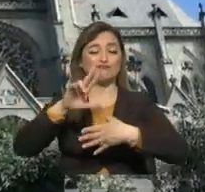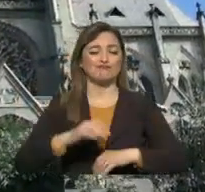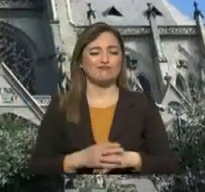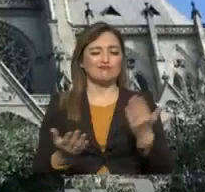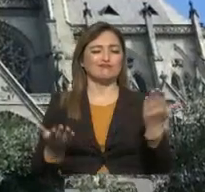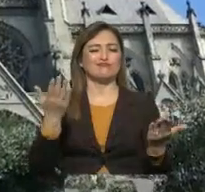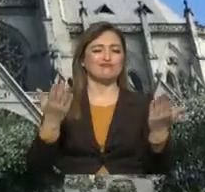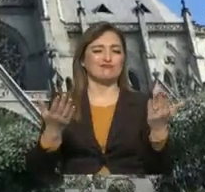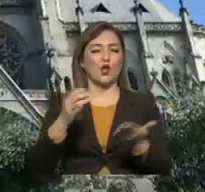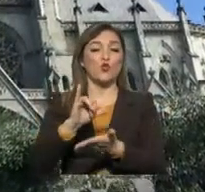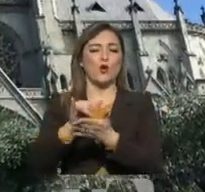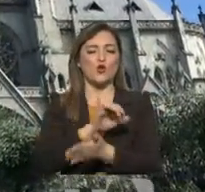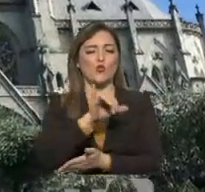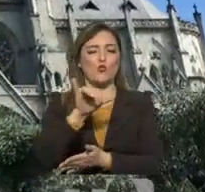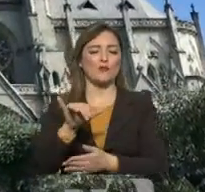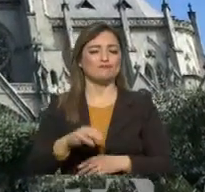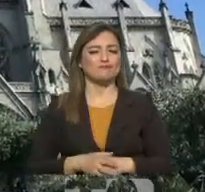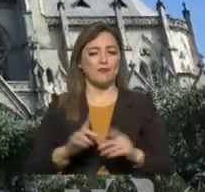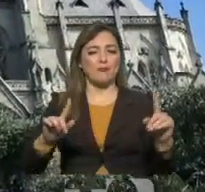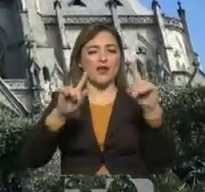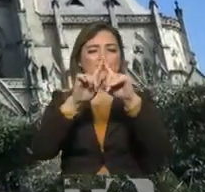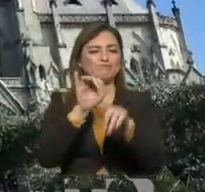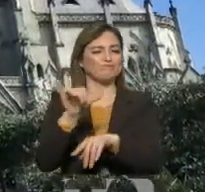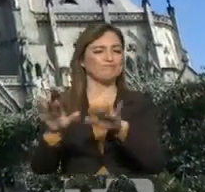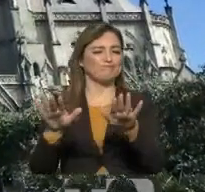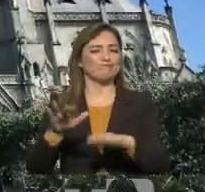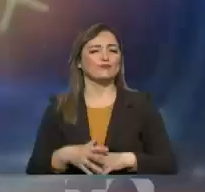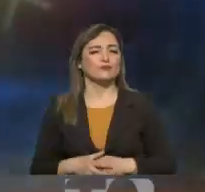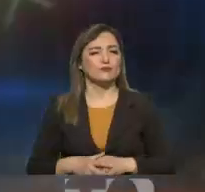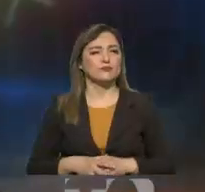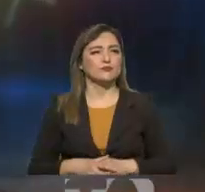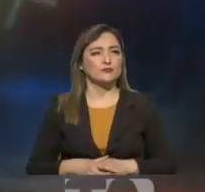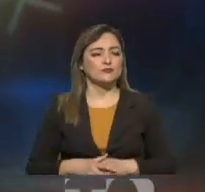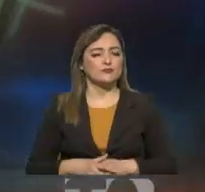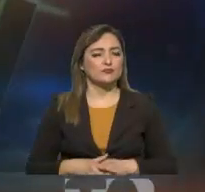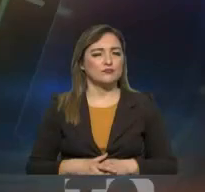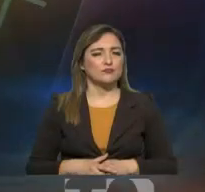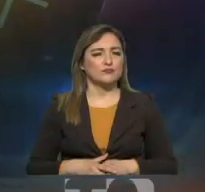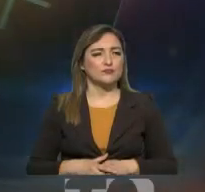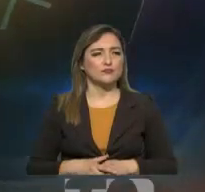Catedral de San Patricio en Nueva York y Notre Dame en París. Sebastián Piedra, 24 horas.